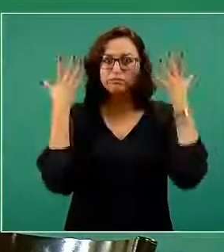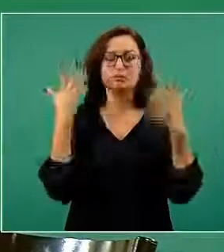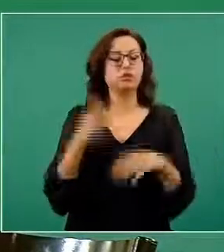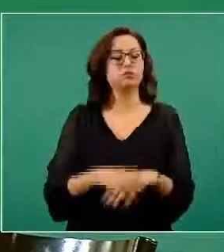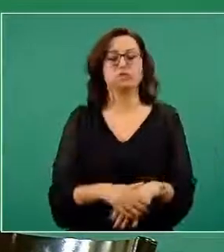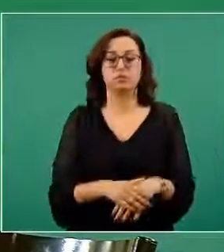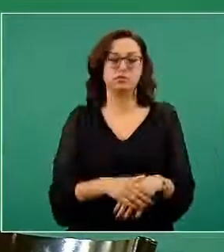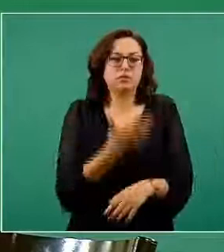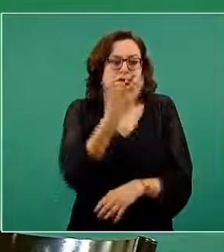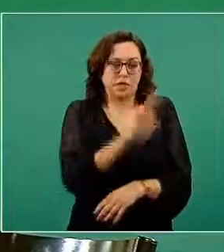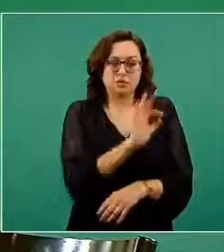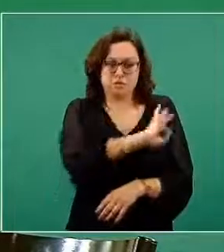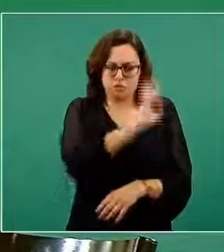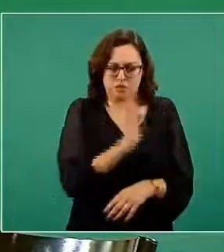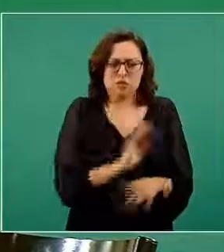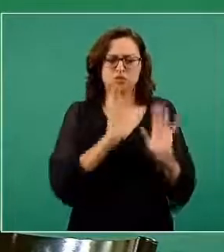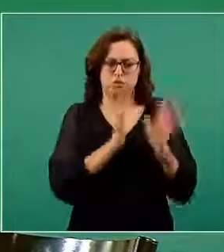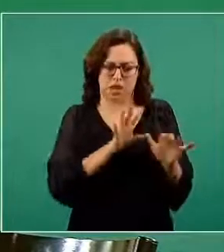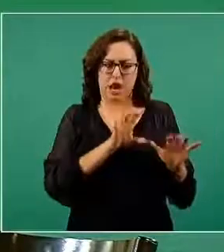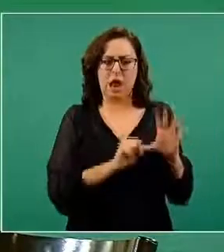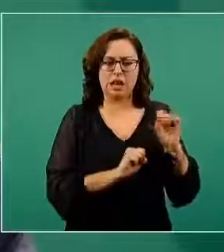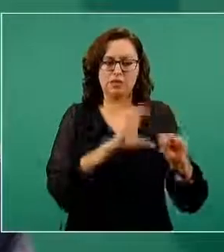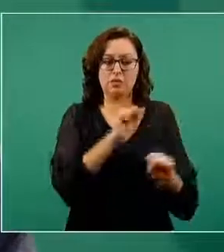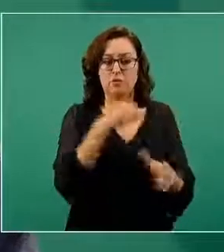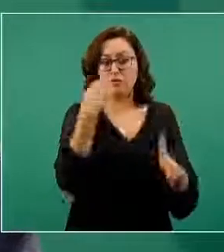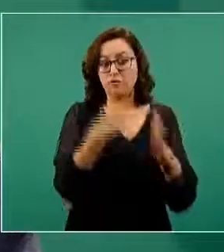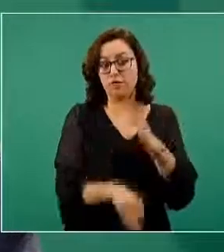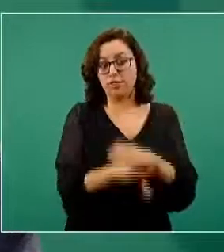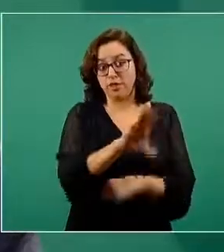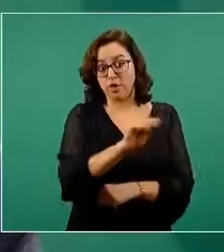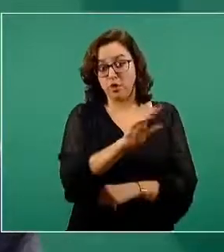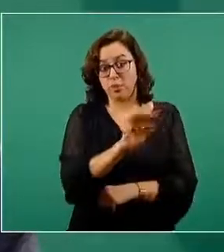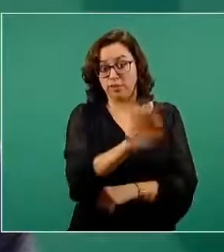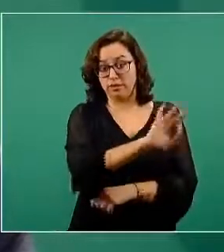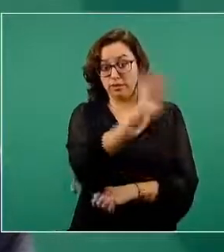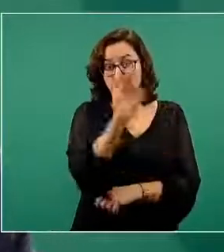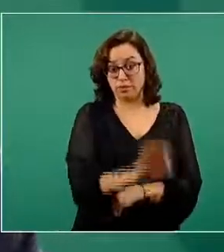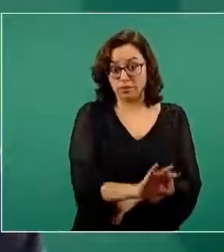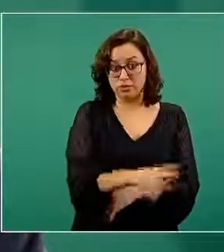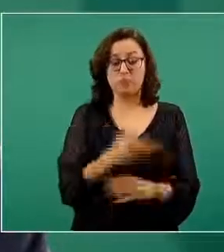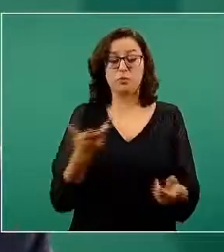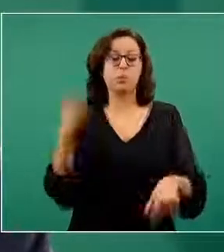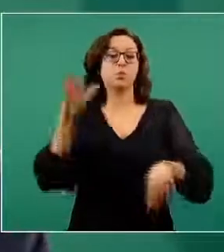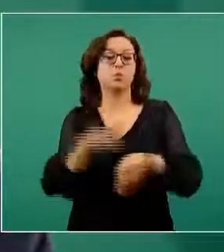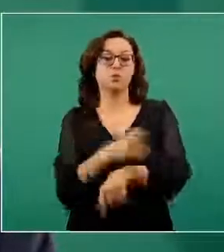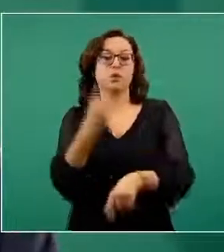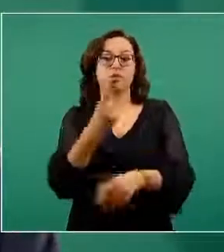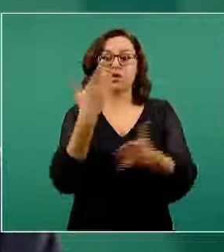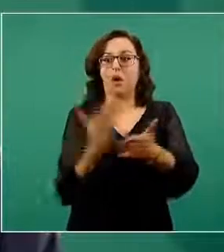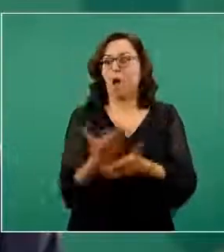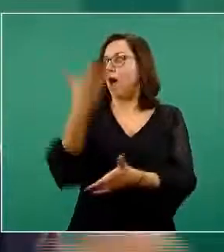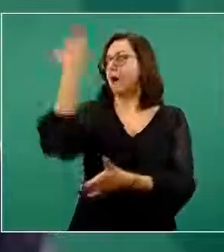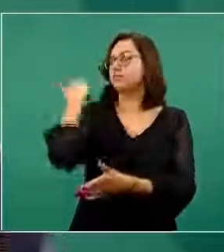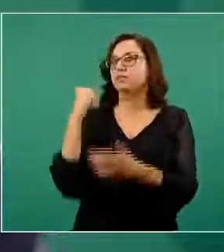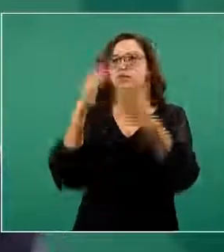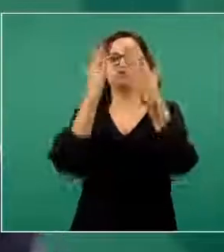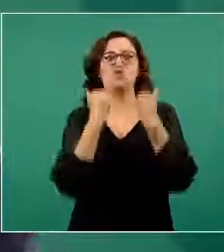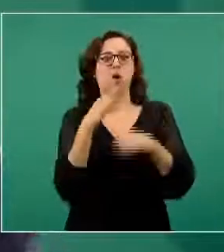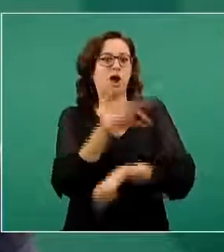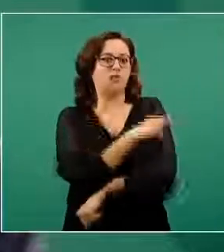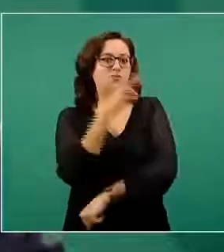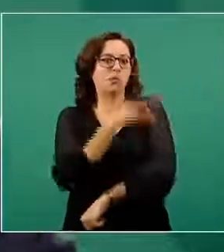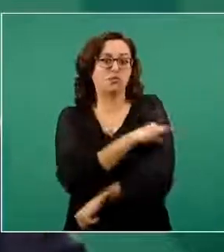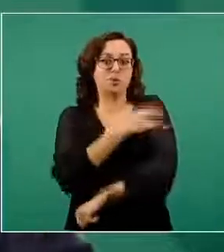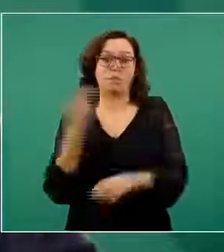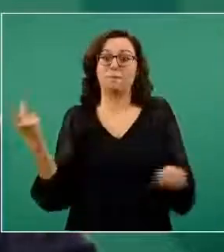falta 90%. Entonces, los balances son entre dos situaciones que conflictúan, que